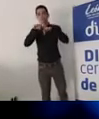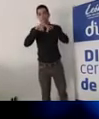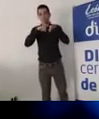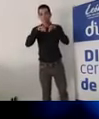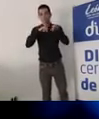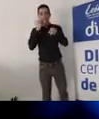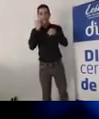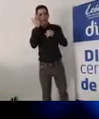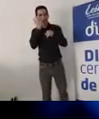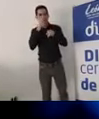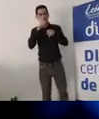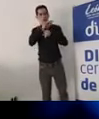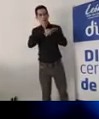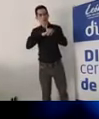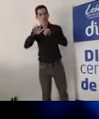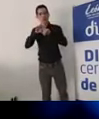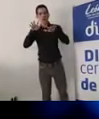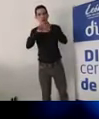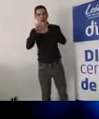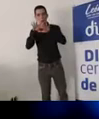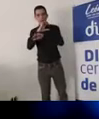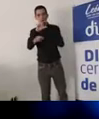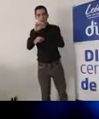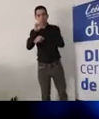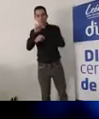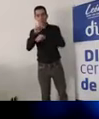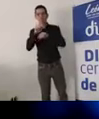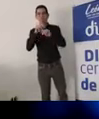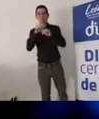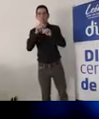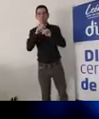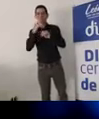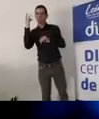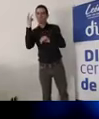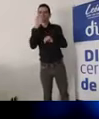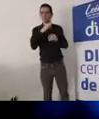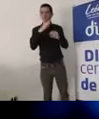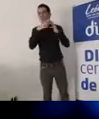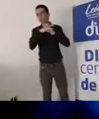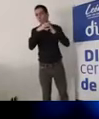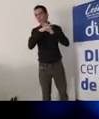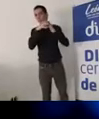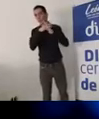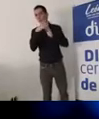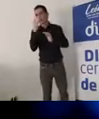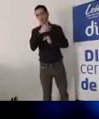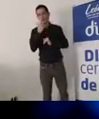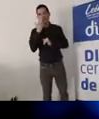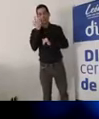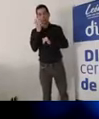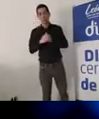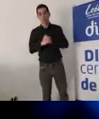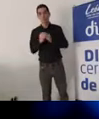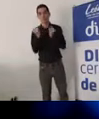climático. Pues en ese momento la ONU hizo un ejercicio a nivel global muy interesante que buscaba realizar encuestas a la ciudadanía del